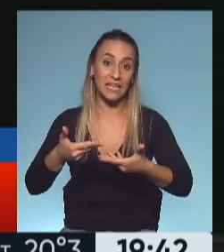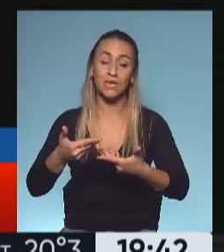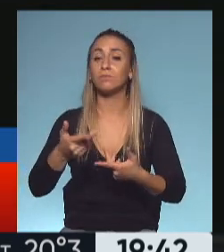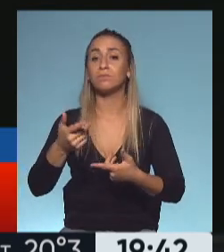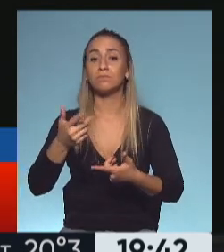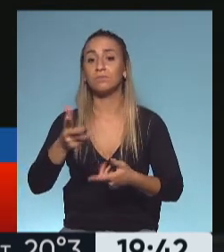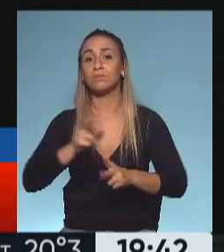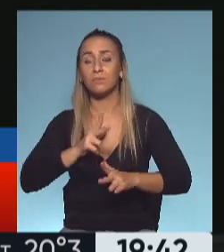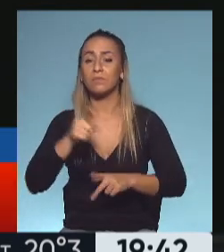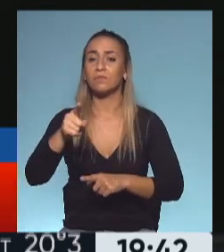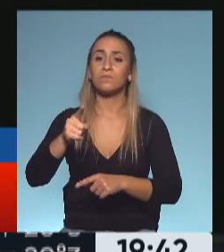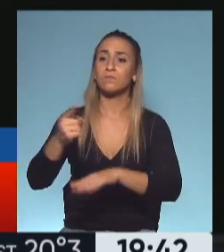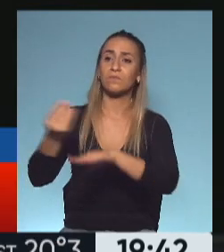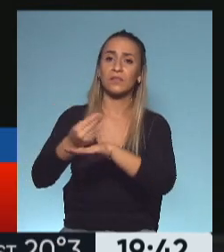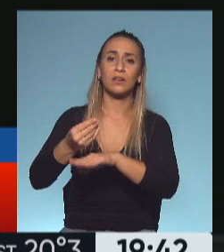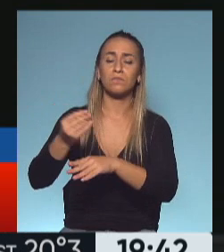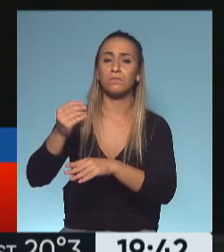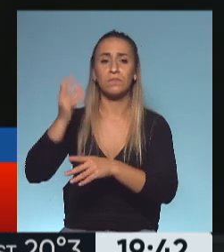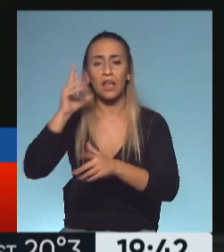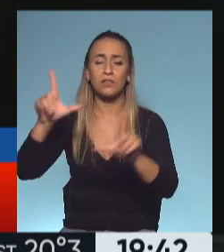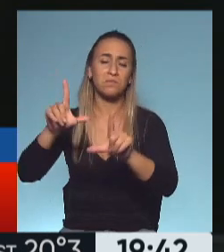indicando a qué medio representan. Muchas gracias.